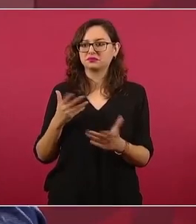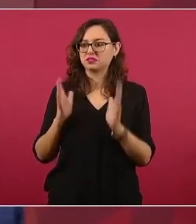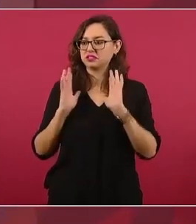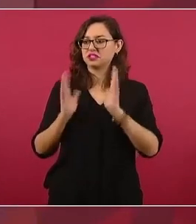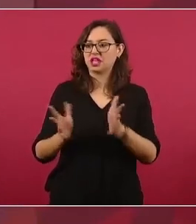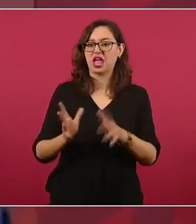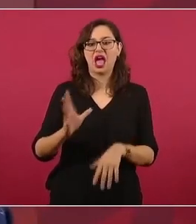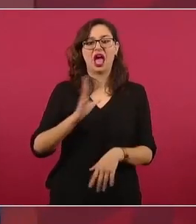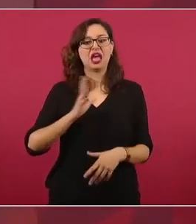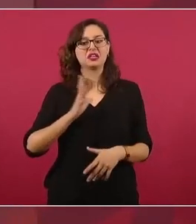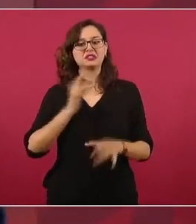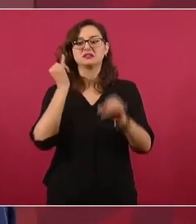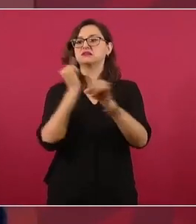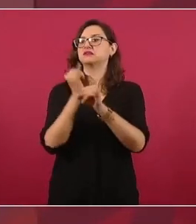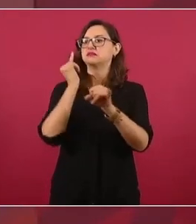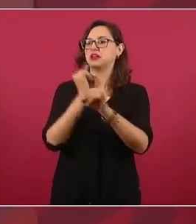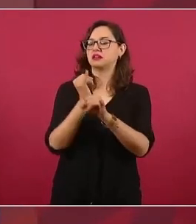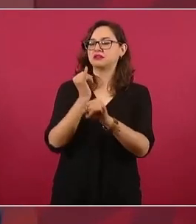de